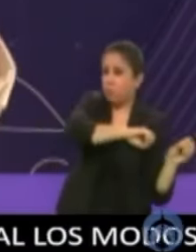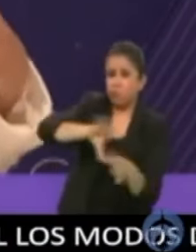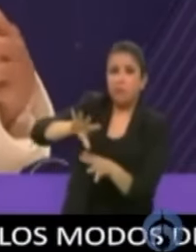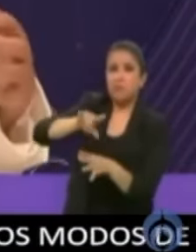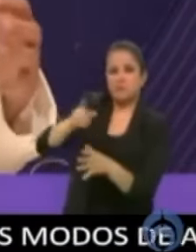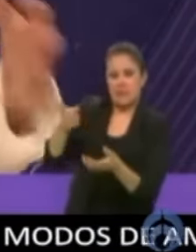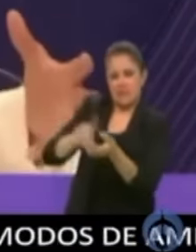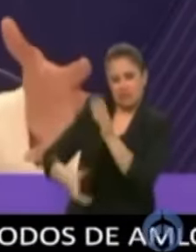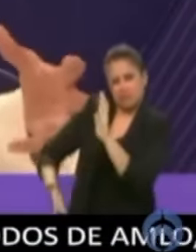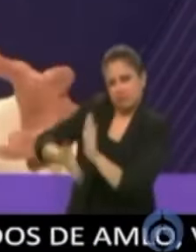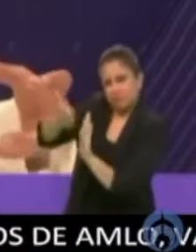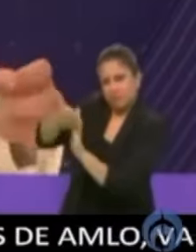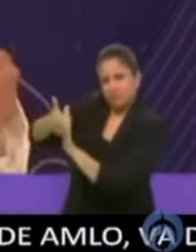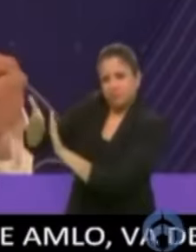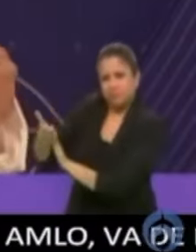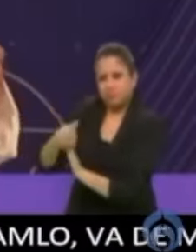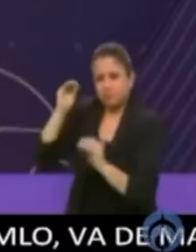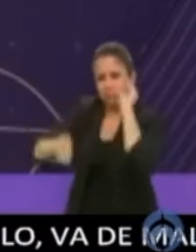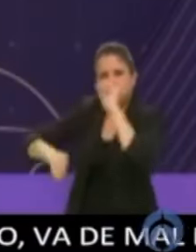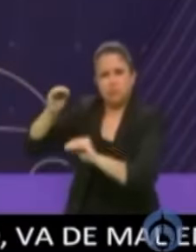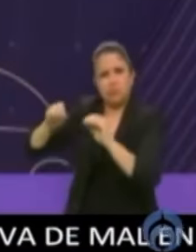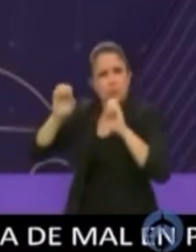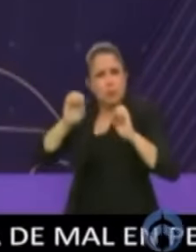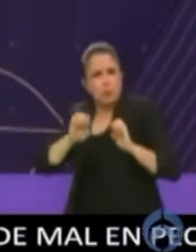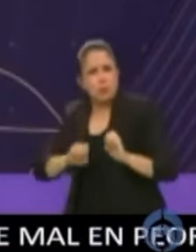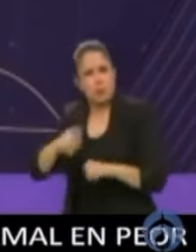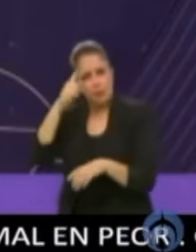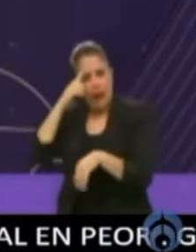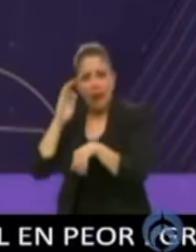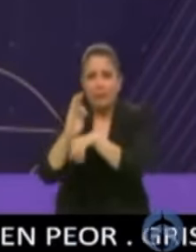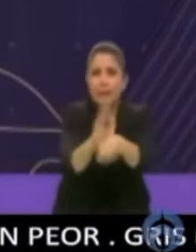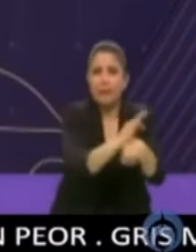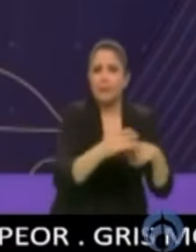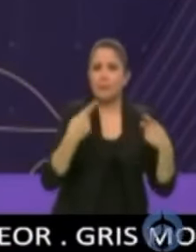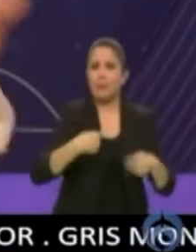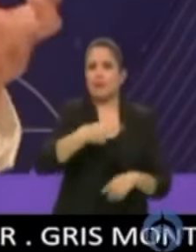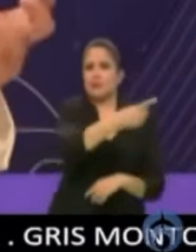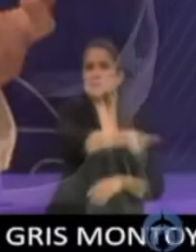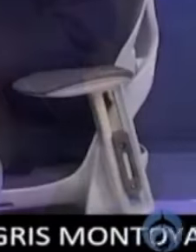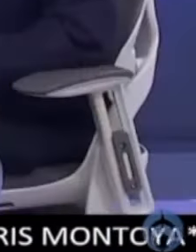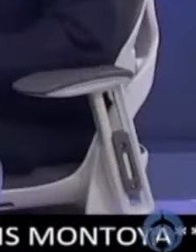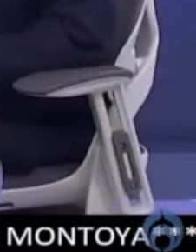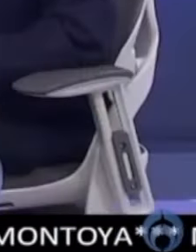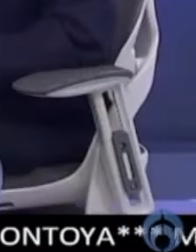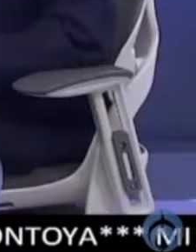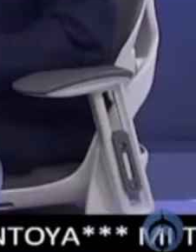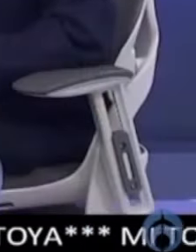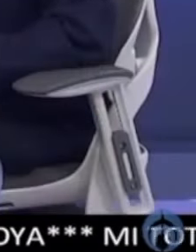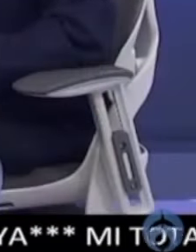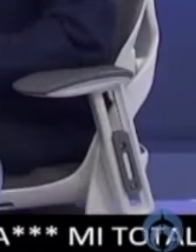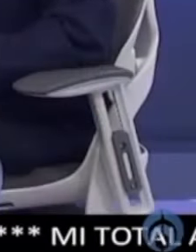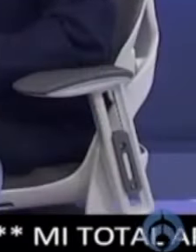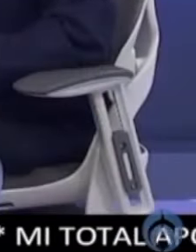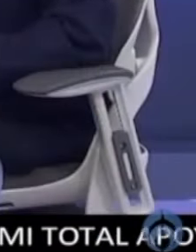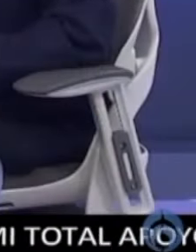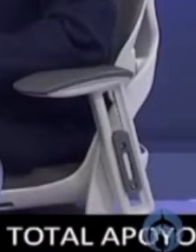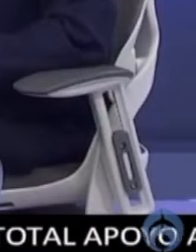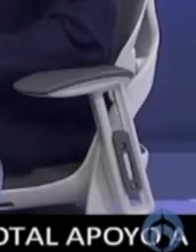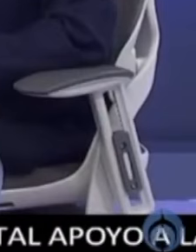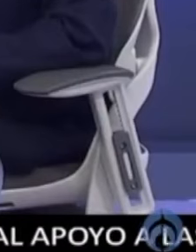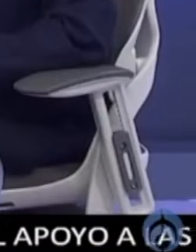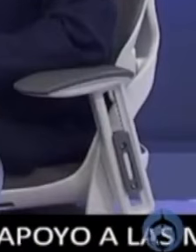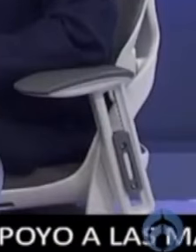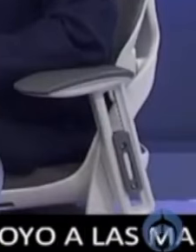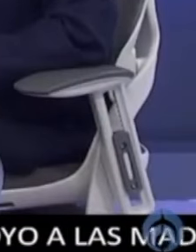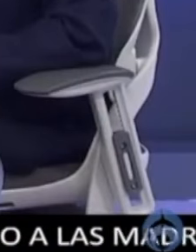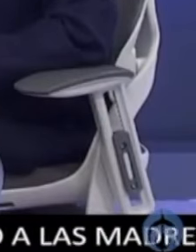beneficiado a cientos de miles de personas. No importa el tema, pero se le desmaya la voz, se le acaba. Hay una frase de Benjamin